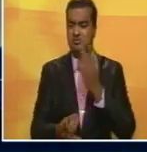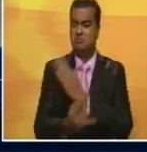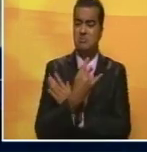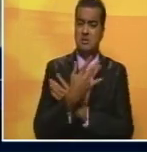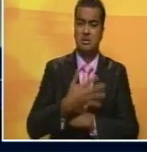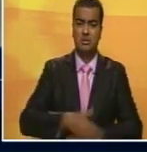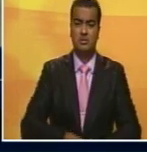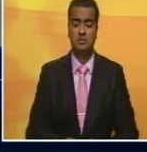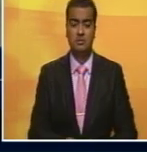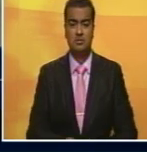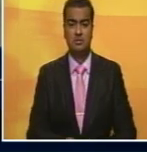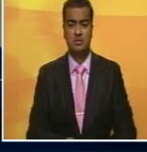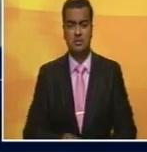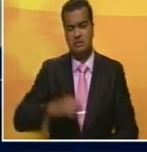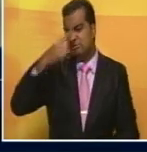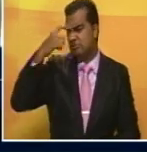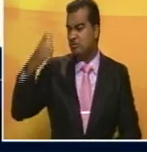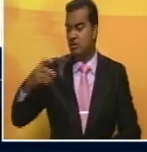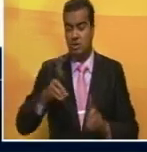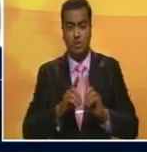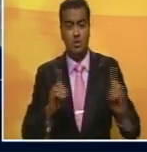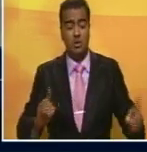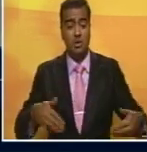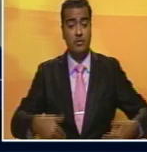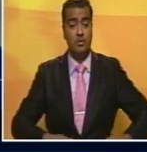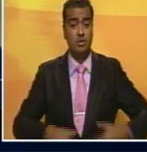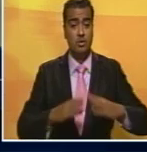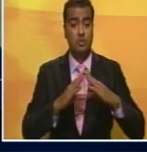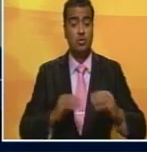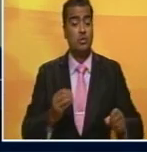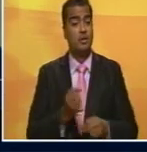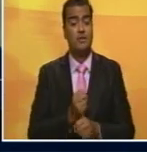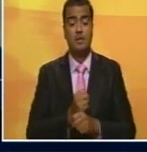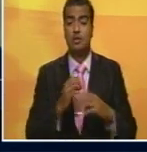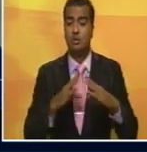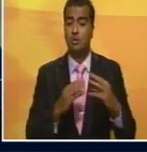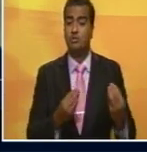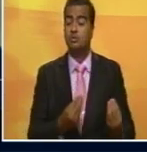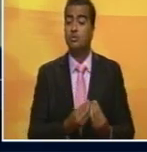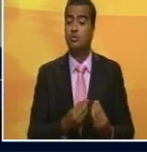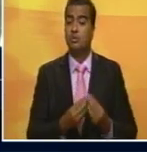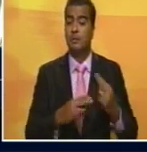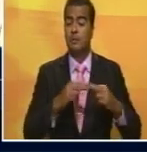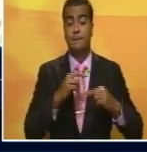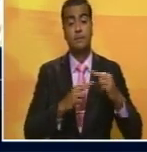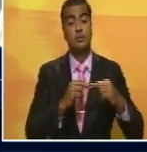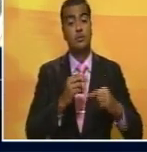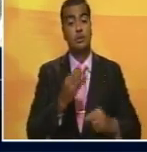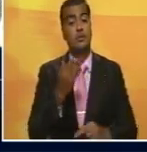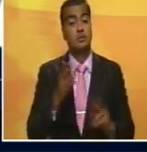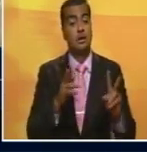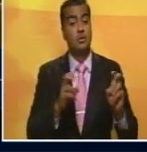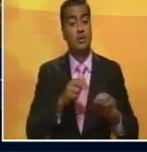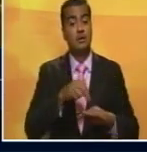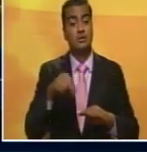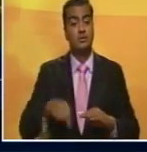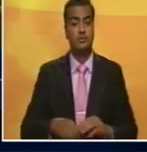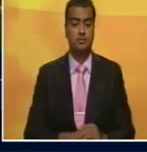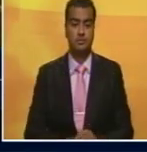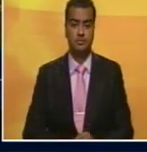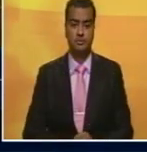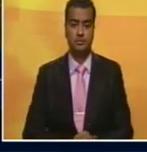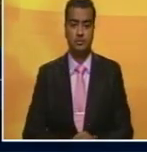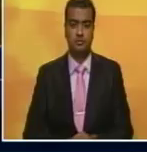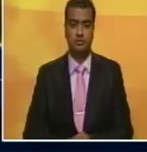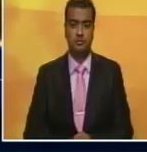enemigos, dejar los odios a un lado y luchar todos, trabajar todos juntos por construir esa nueva nación. Por su